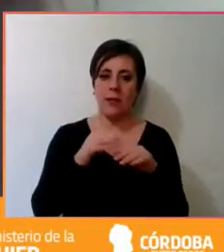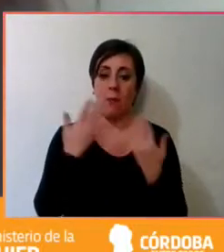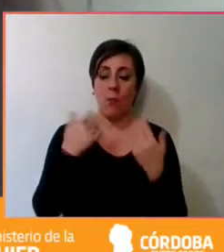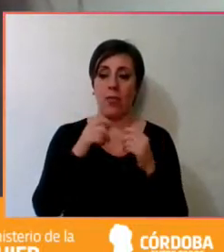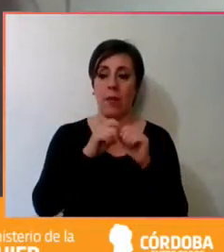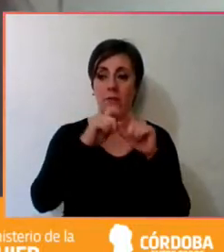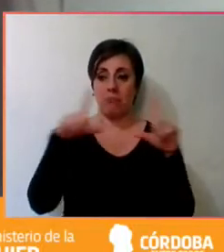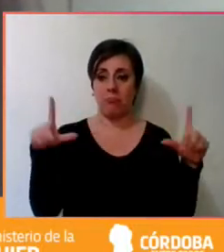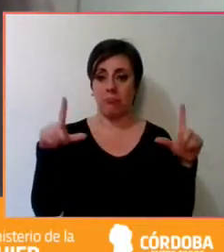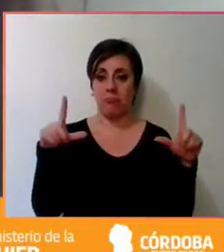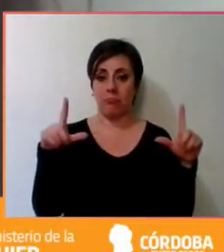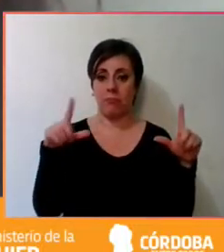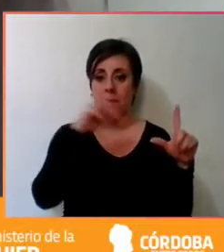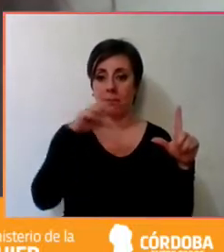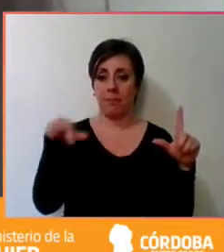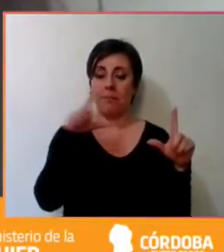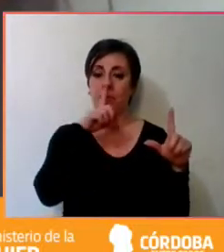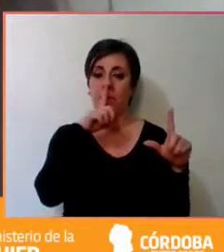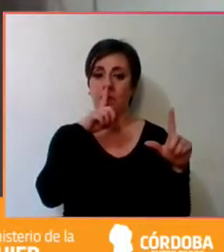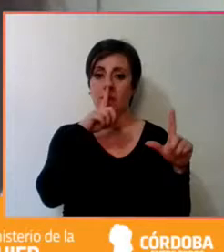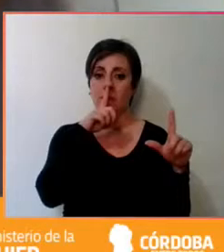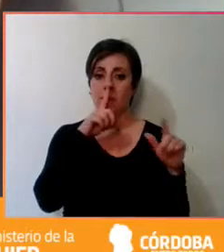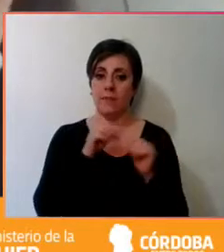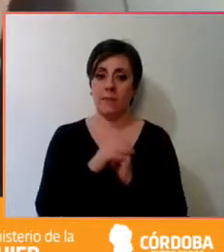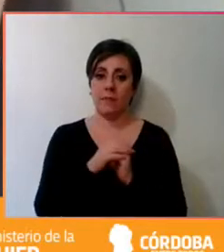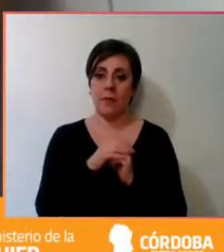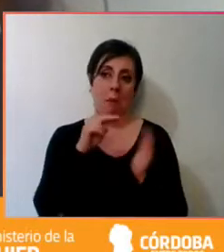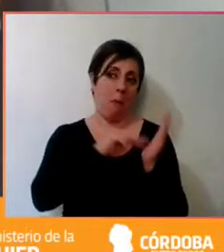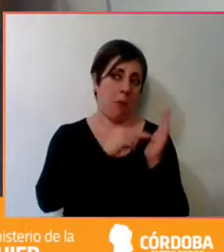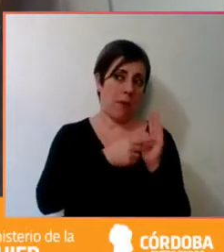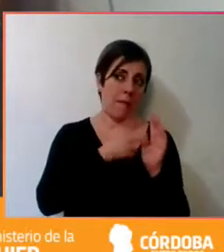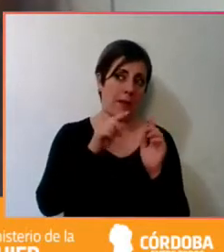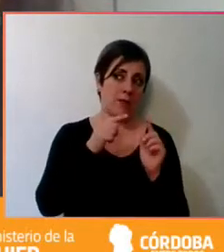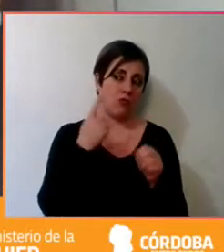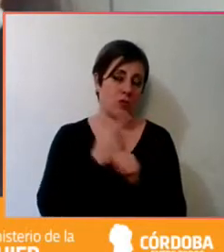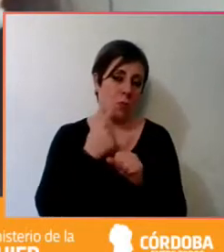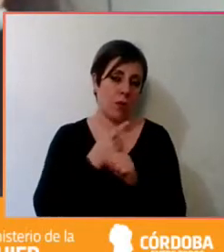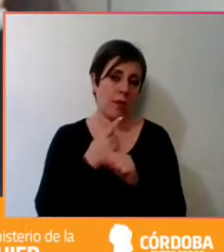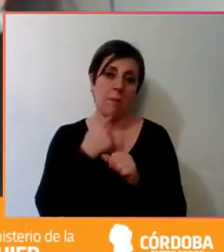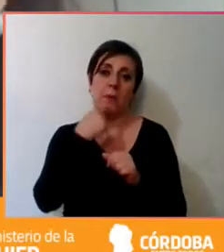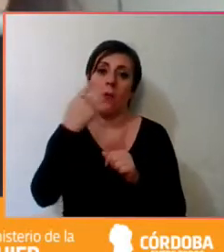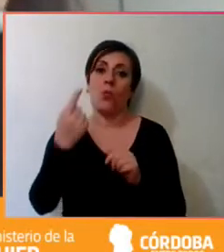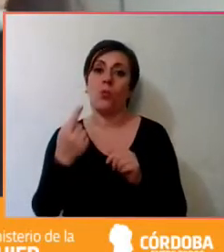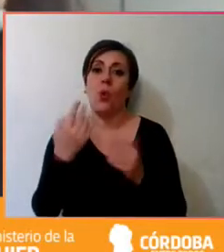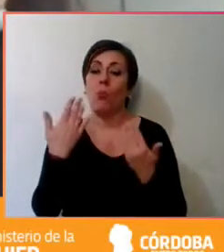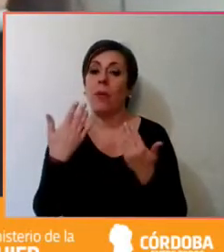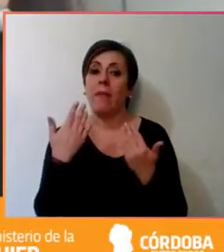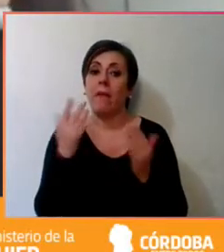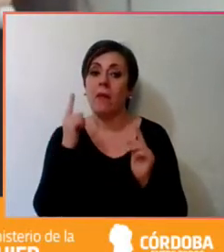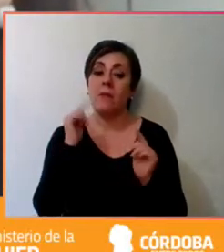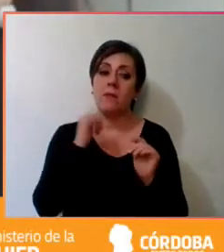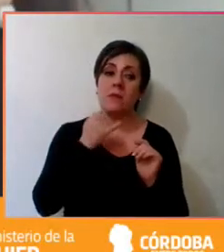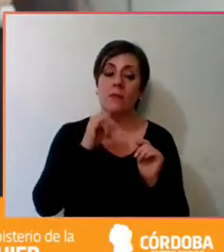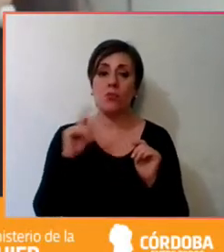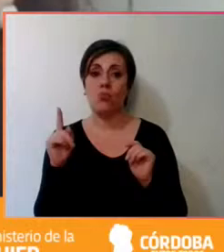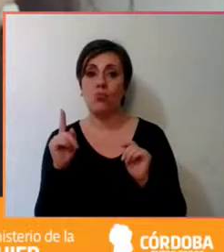compartir pantalla, si no fuera posible no hay ningún problema, es solo para ver, porque creo